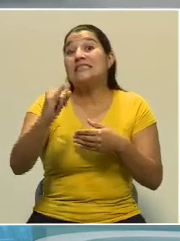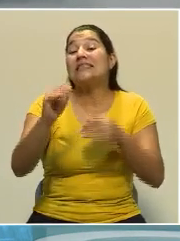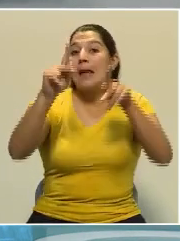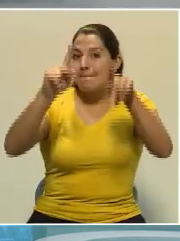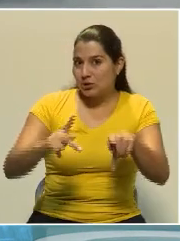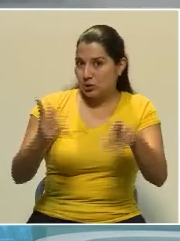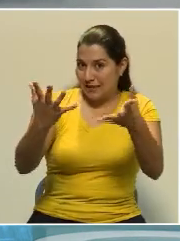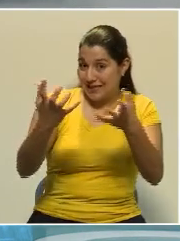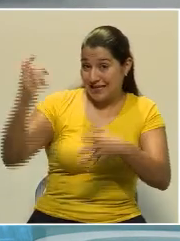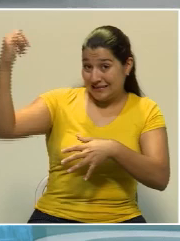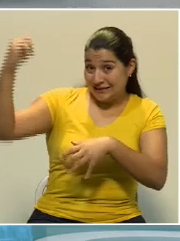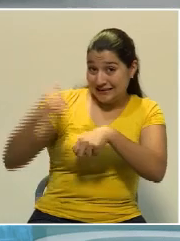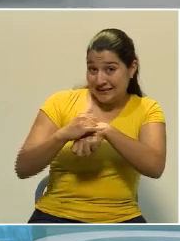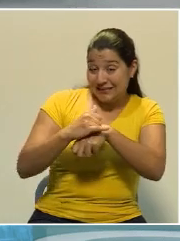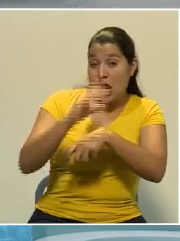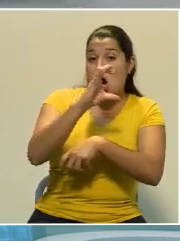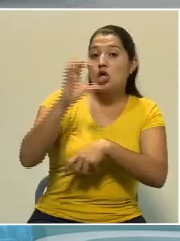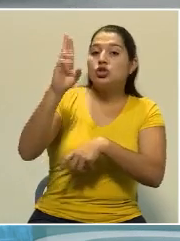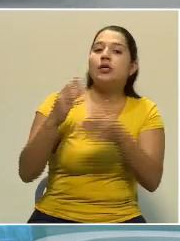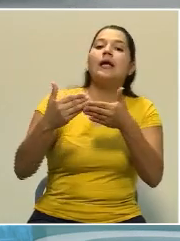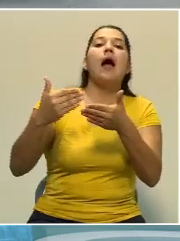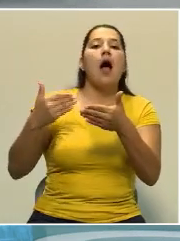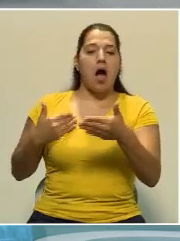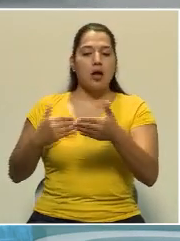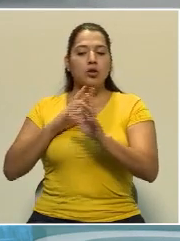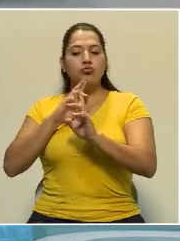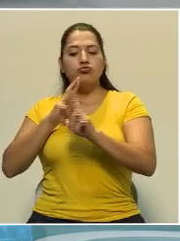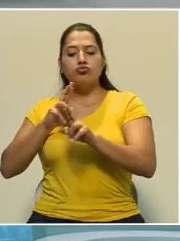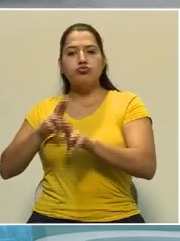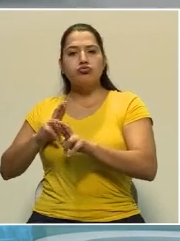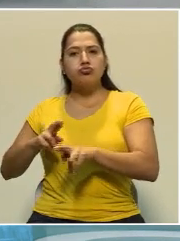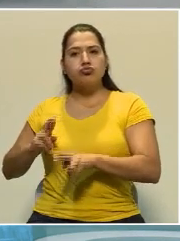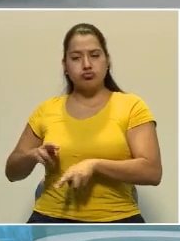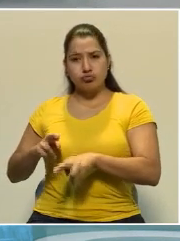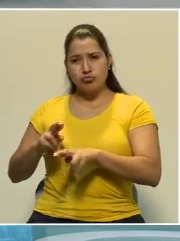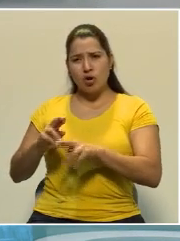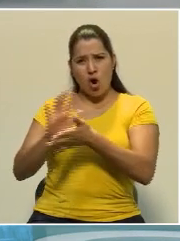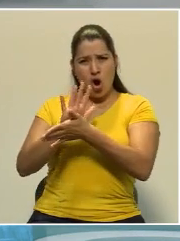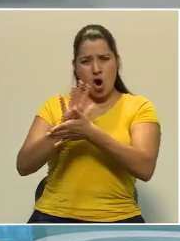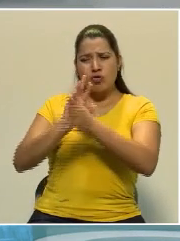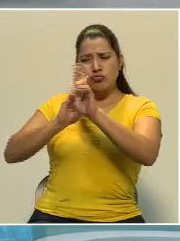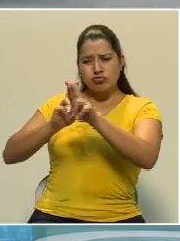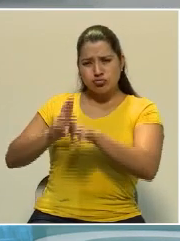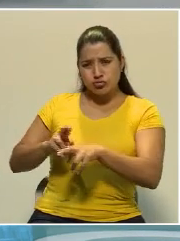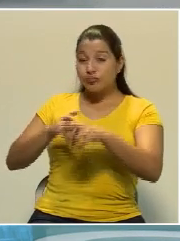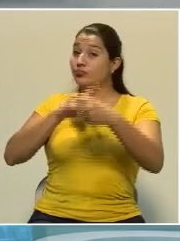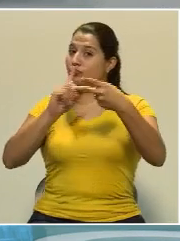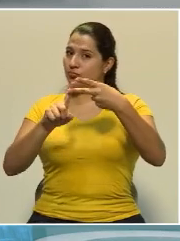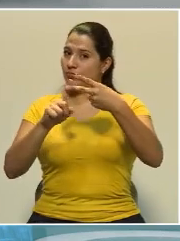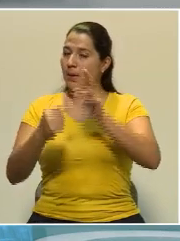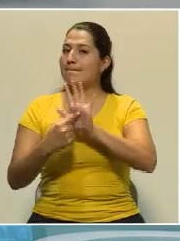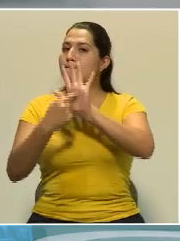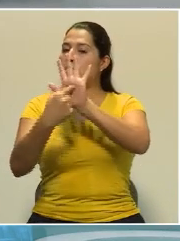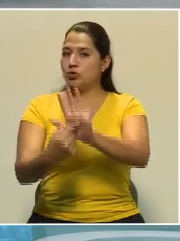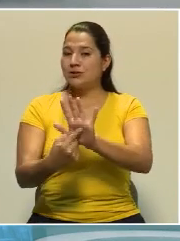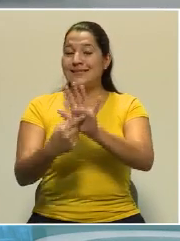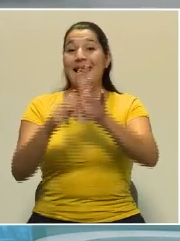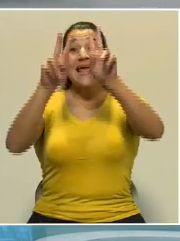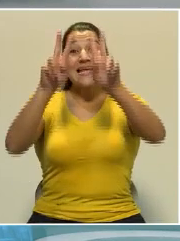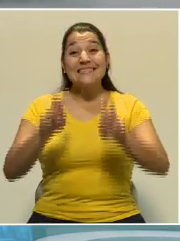Rica deberán llenar previamente un formulario epidemiológico. Deberán tener una prueba negativa de COVID